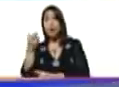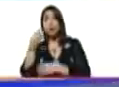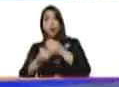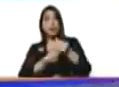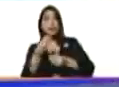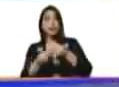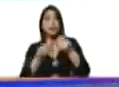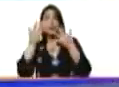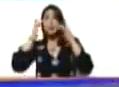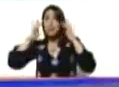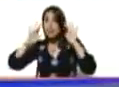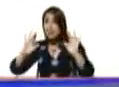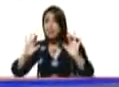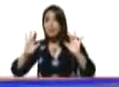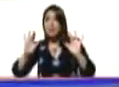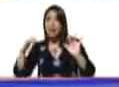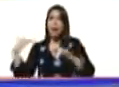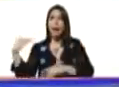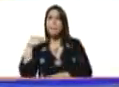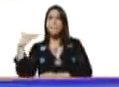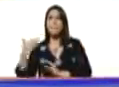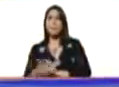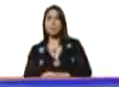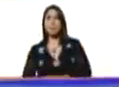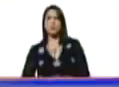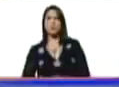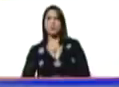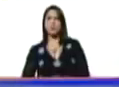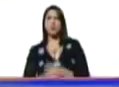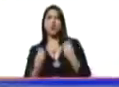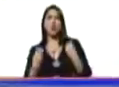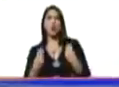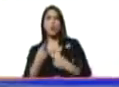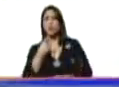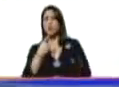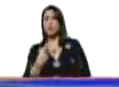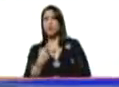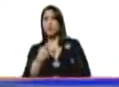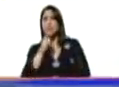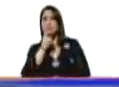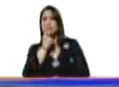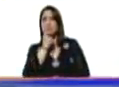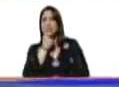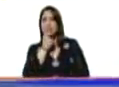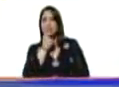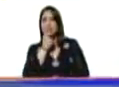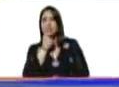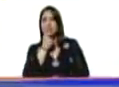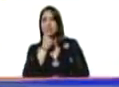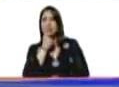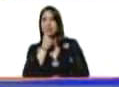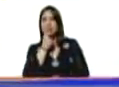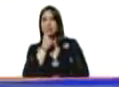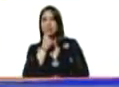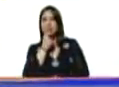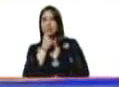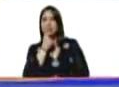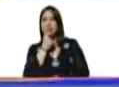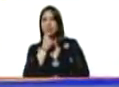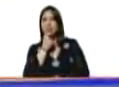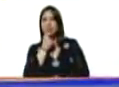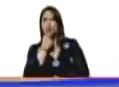como dicen ellos, hay que ser creíble a la amenaza. ¿Cómo se dice eso en inglés? Indescribable. ¿Cómo se dice